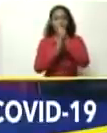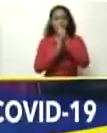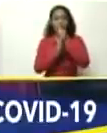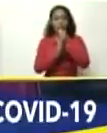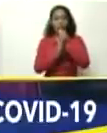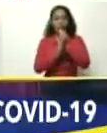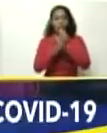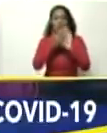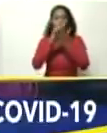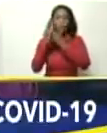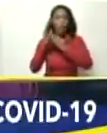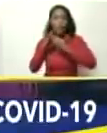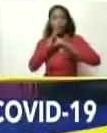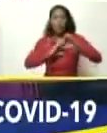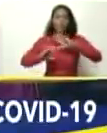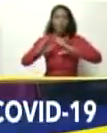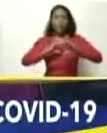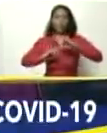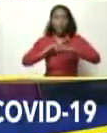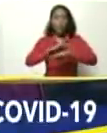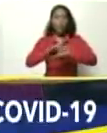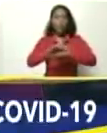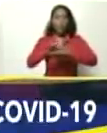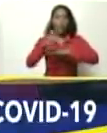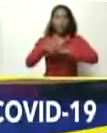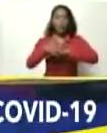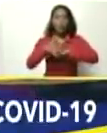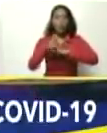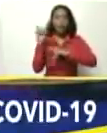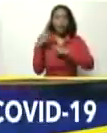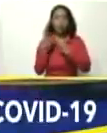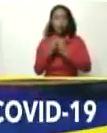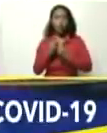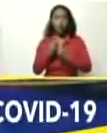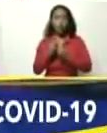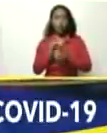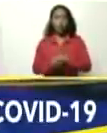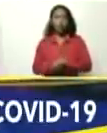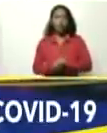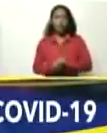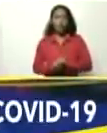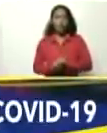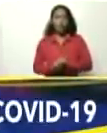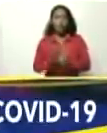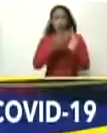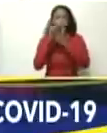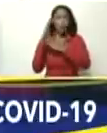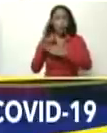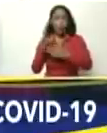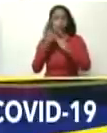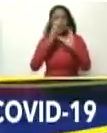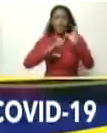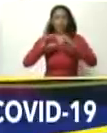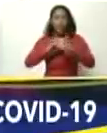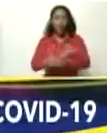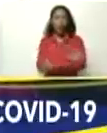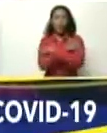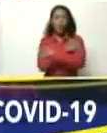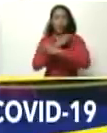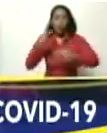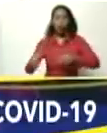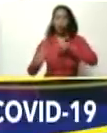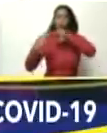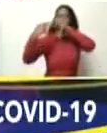la comunidad científica venezolana. Hace unos días estuvimos junto a la comunidad científica. Nos abrazamos, nos vimos a los